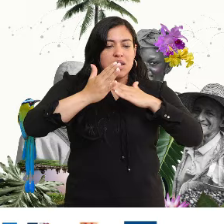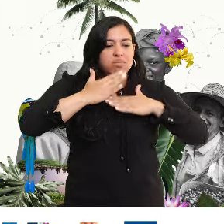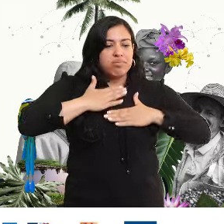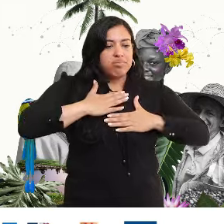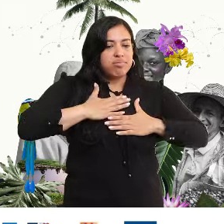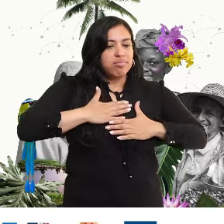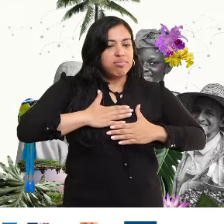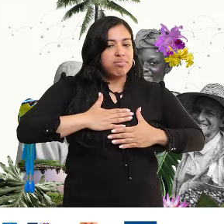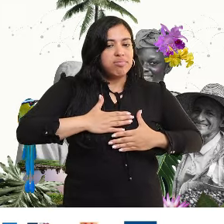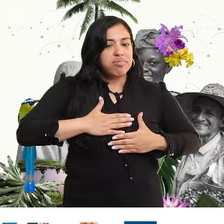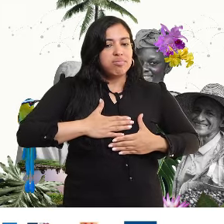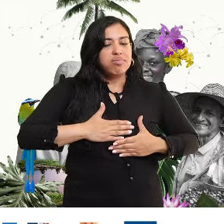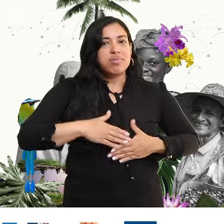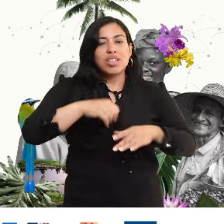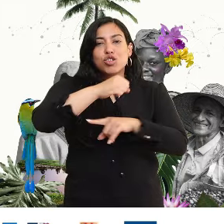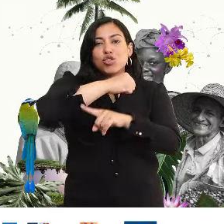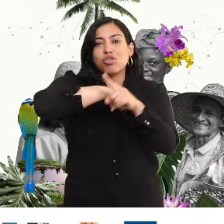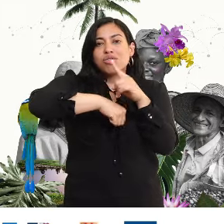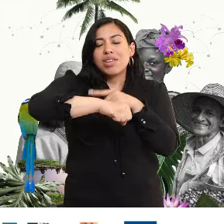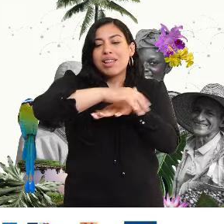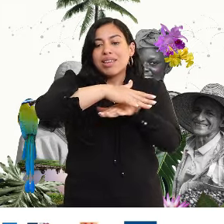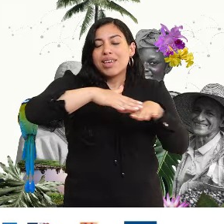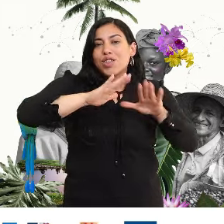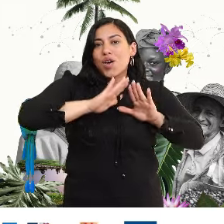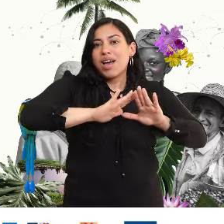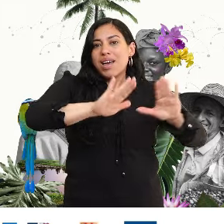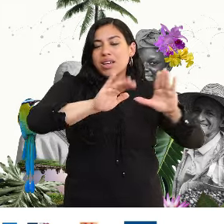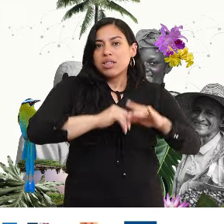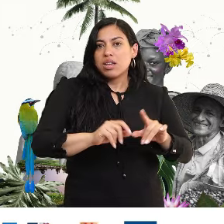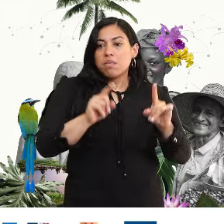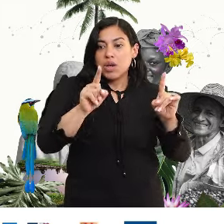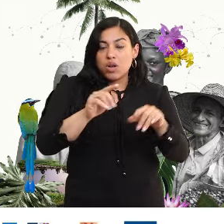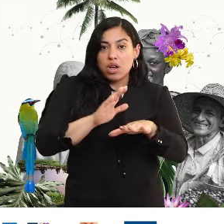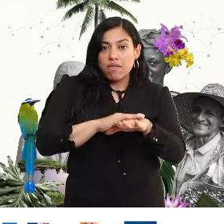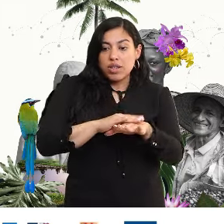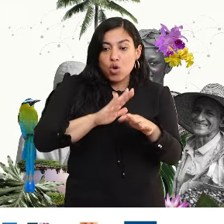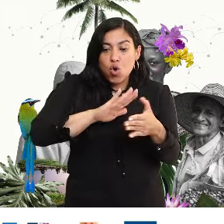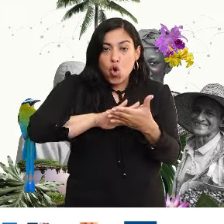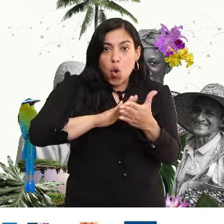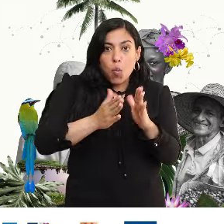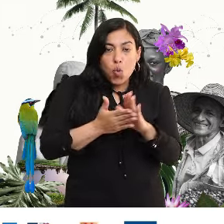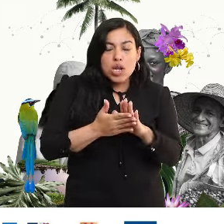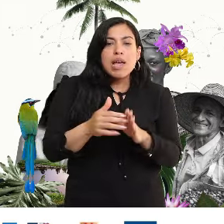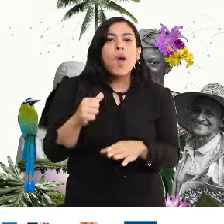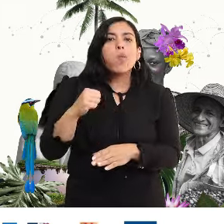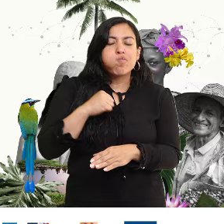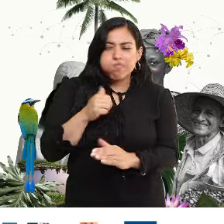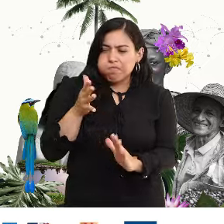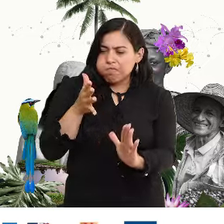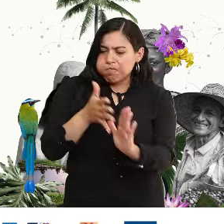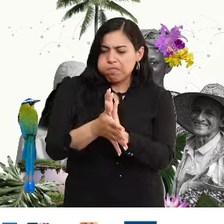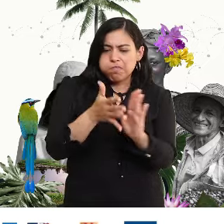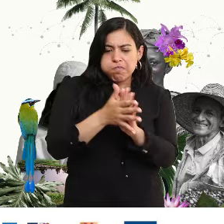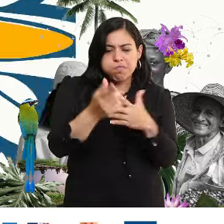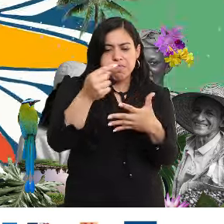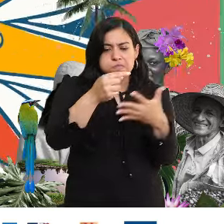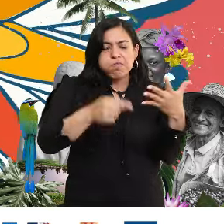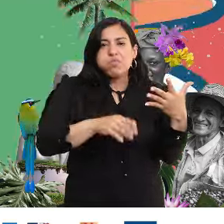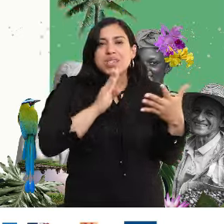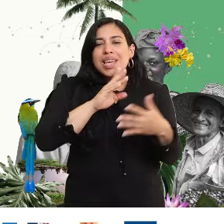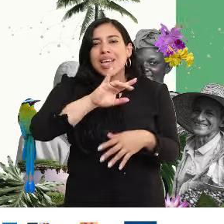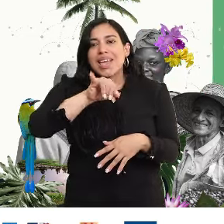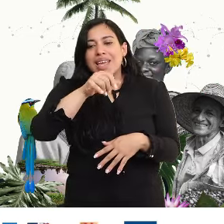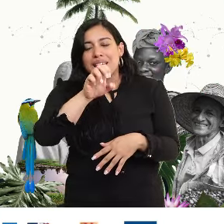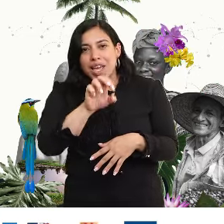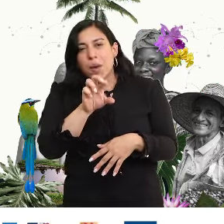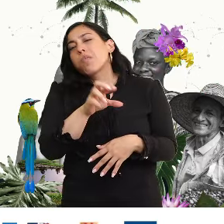nuestro tejido social, sino con la naturaleza, reconocer que las comunidades presentaron diversos informes a la Jurisdicción Especial para la